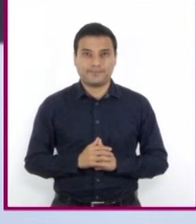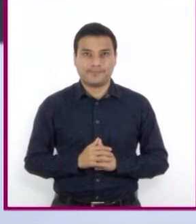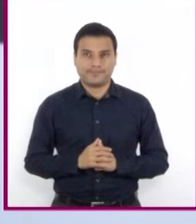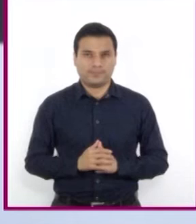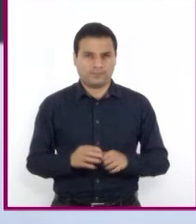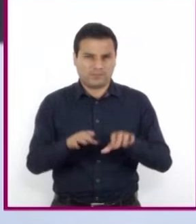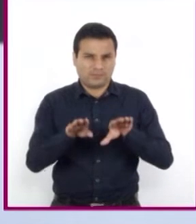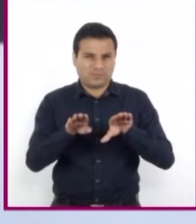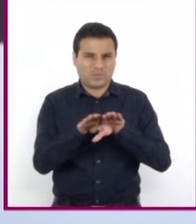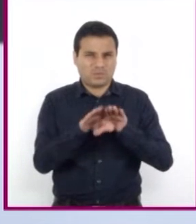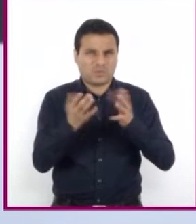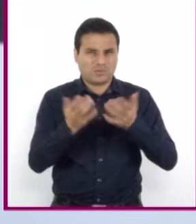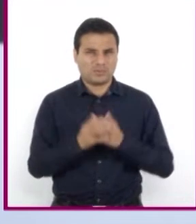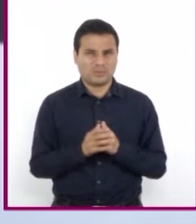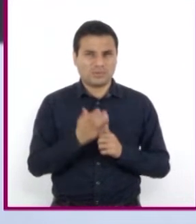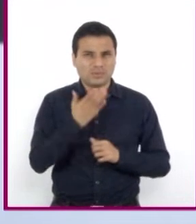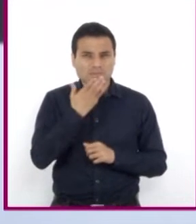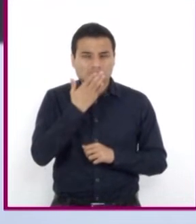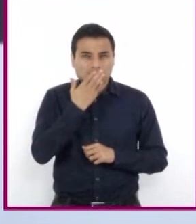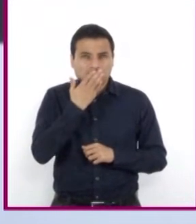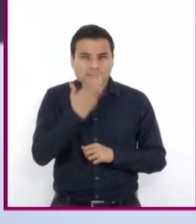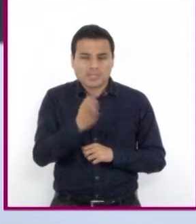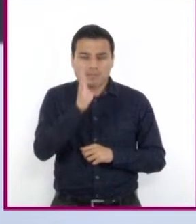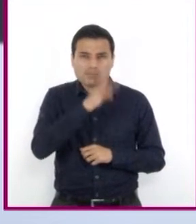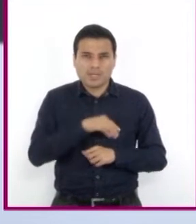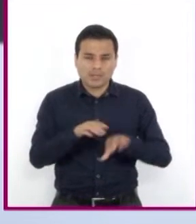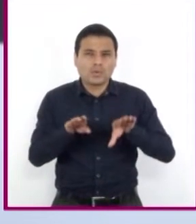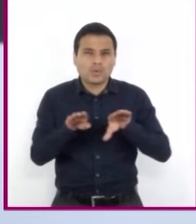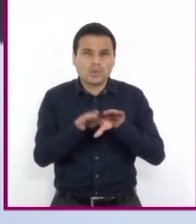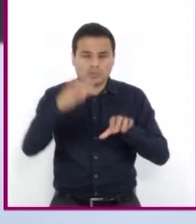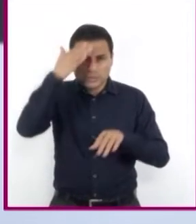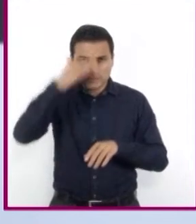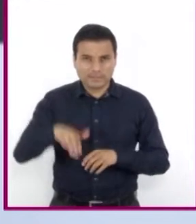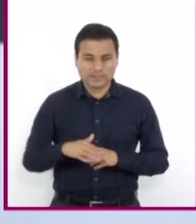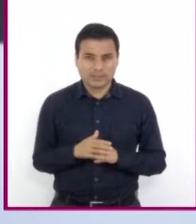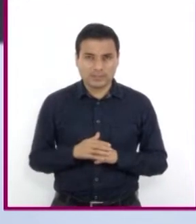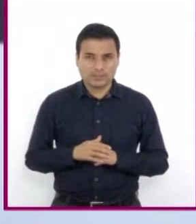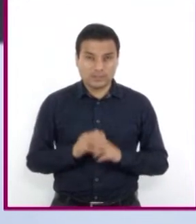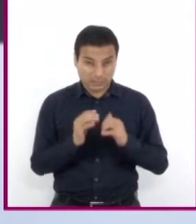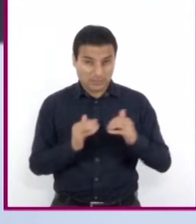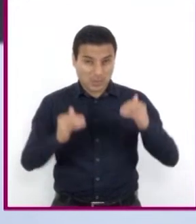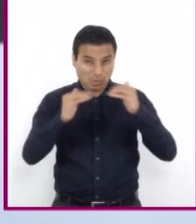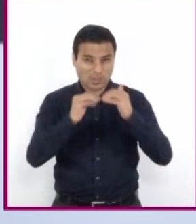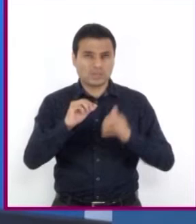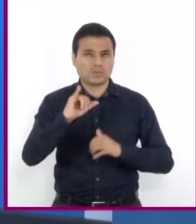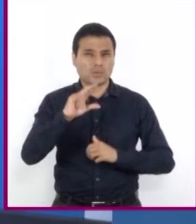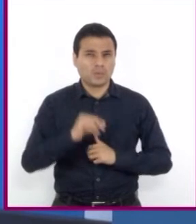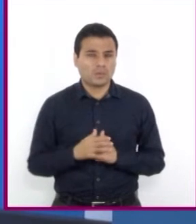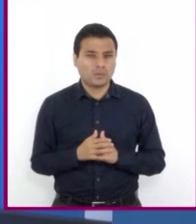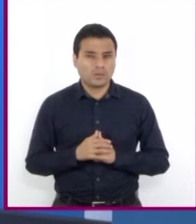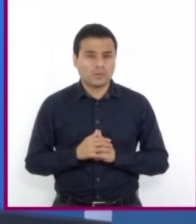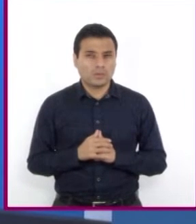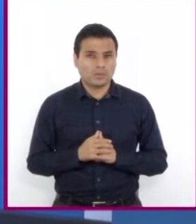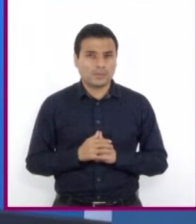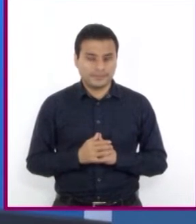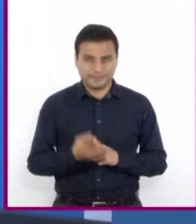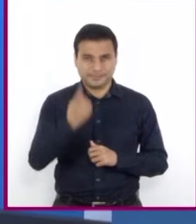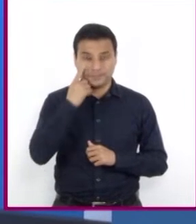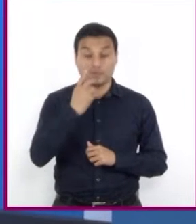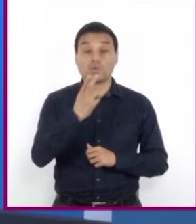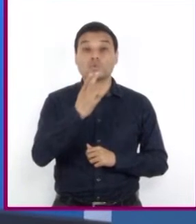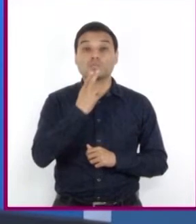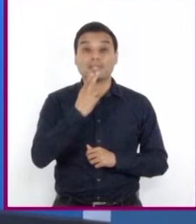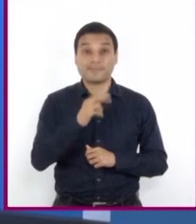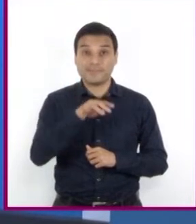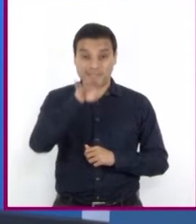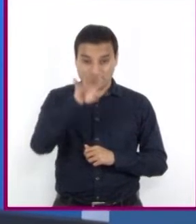¿Cómo podemos verificar si las expresiones algebraicas propuestas corresponden a la sucesión dada? Utilicemos una tabla